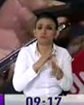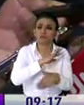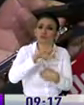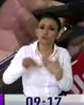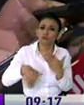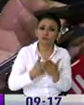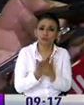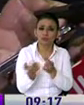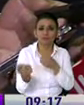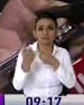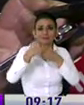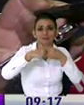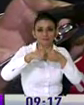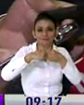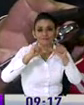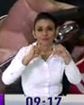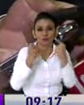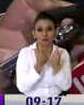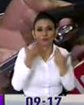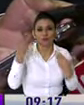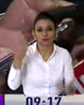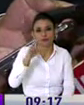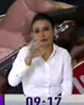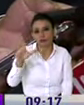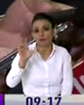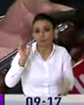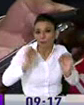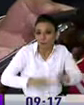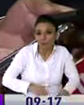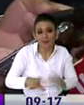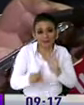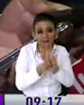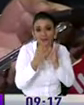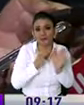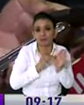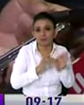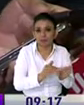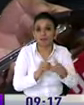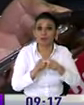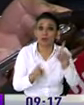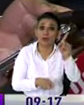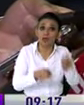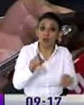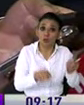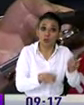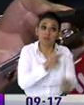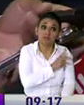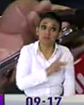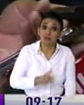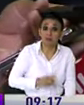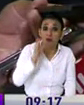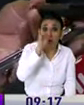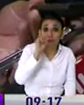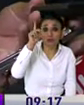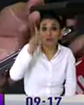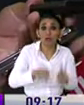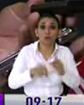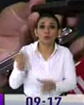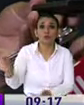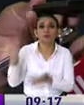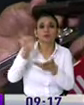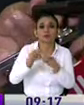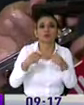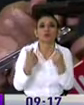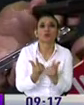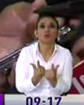militantes de Alianza País y todos tenemos la legitimidad de hacerlo. La diferencia es que unos pueden hablar a título personal y otros en representación a